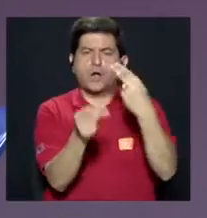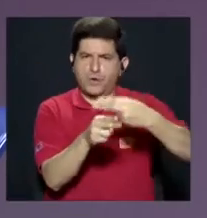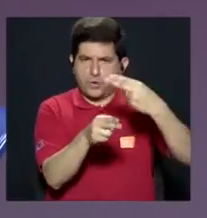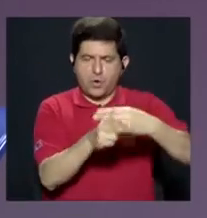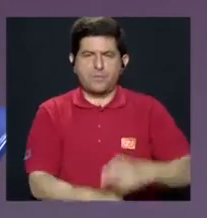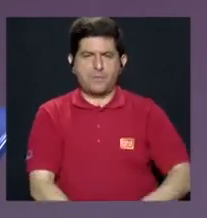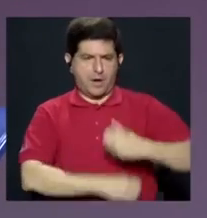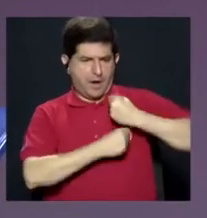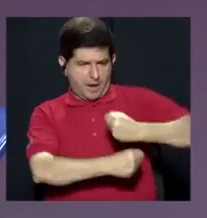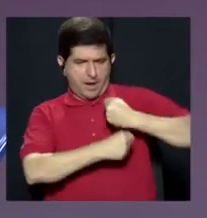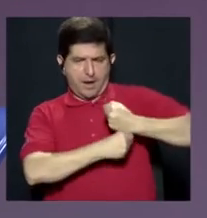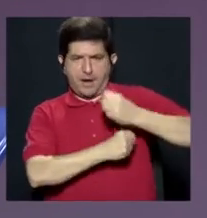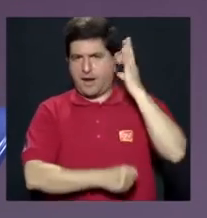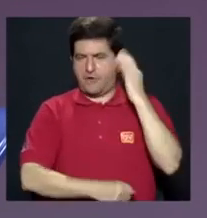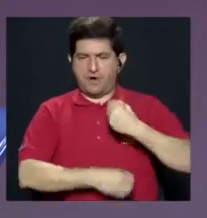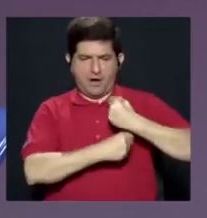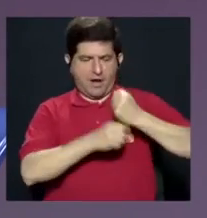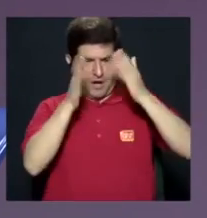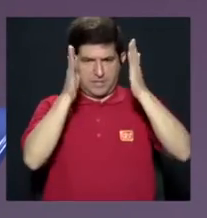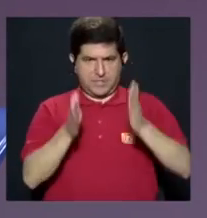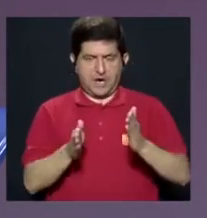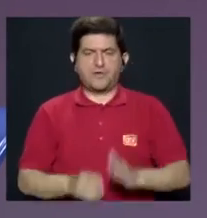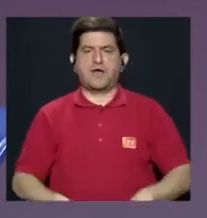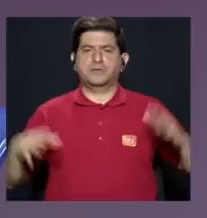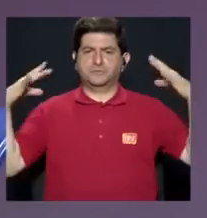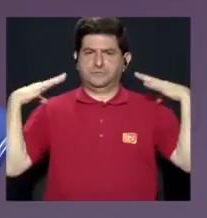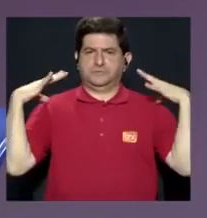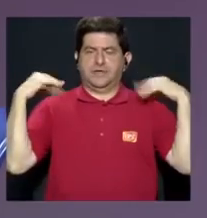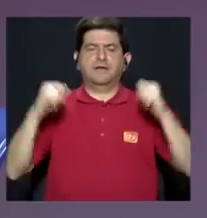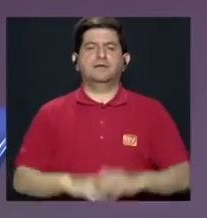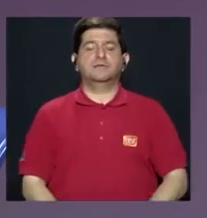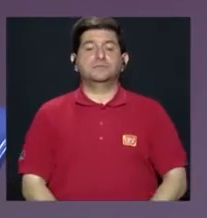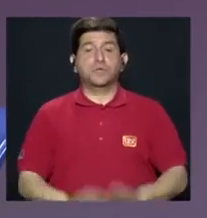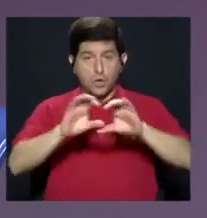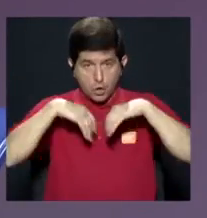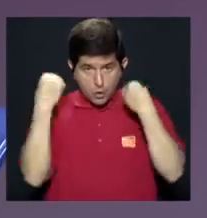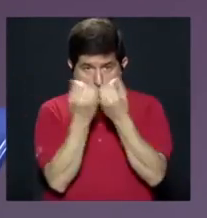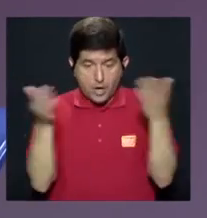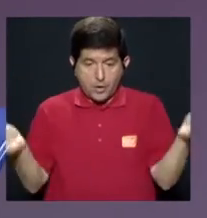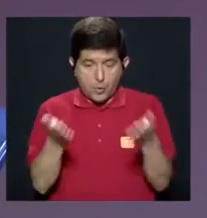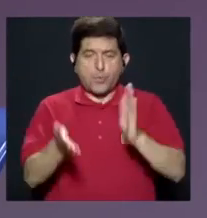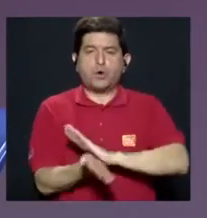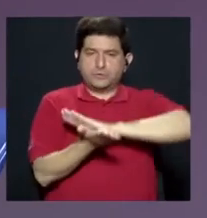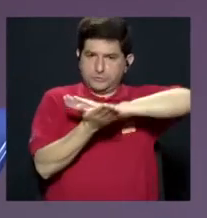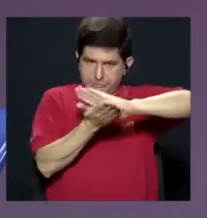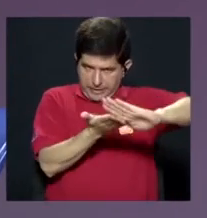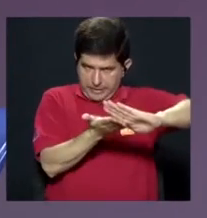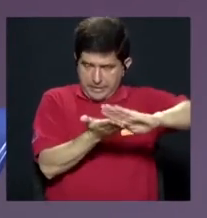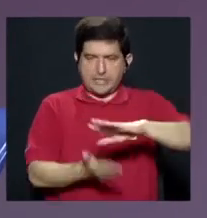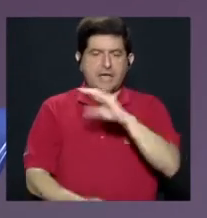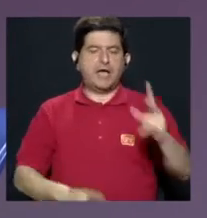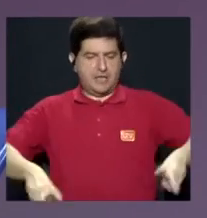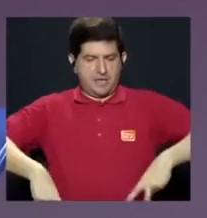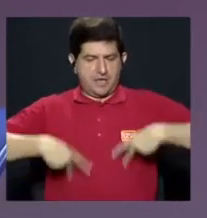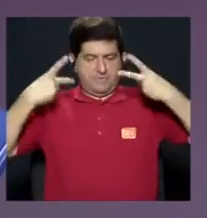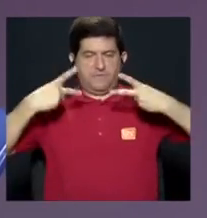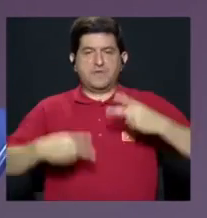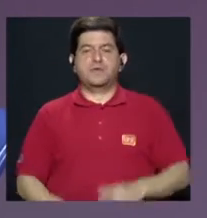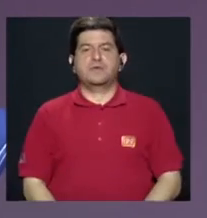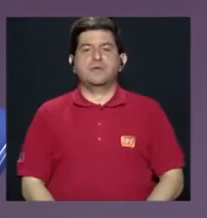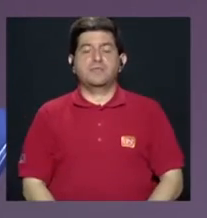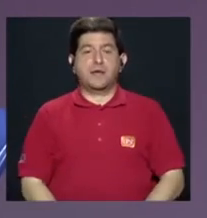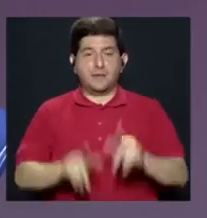llamada Guerreras y Guerreros de Ángeles. Es una organización en pro de la dignidad y la vida de las y